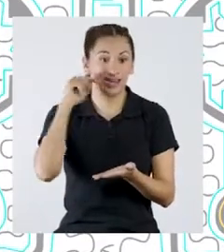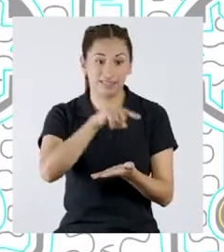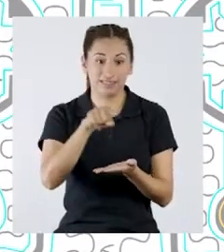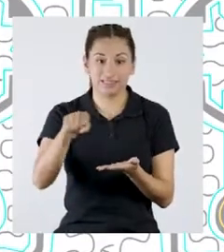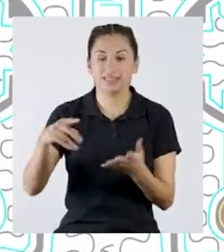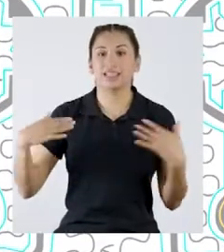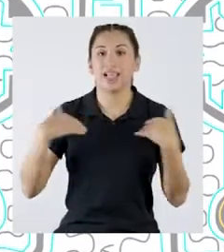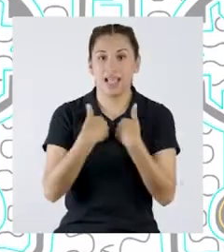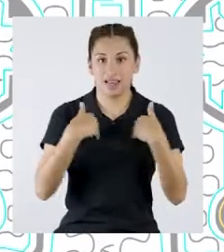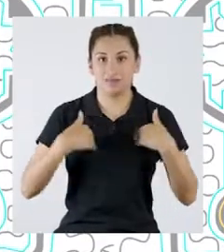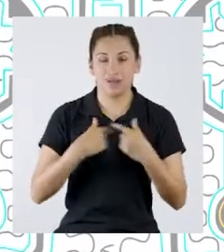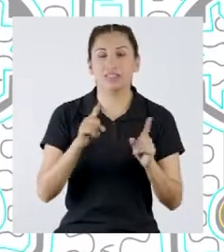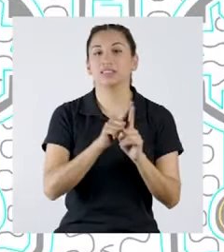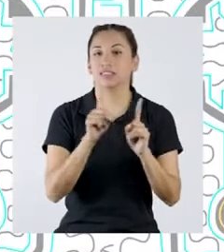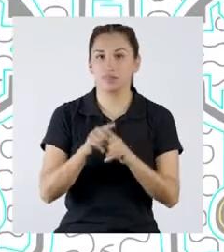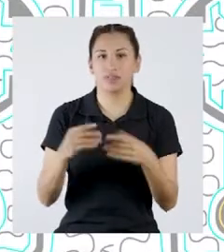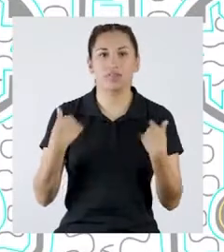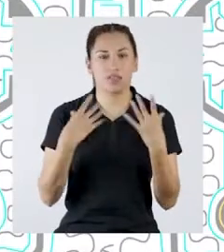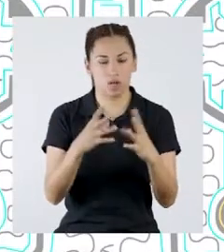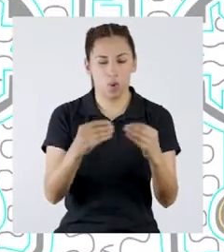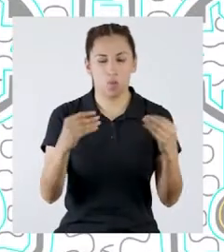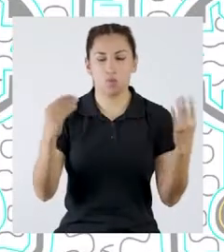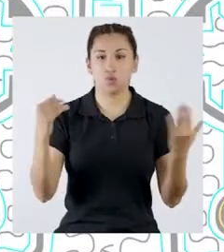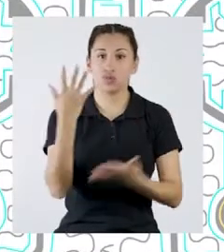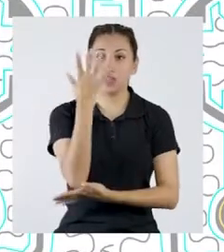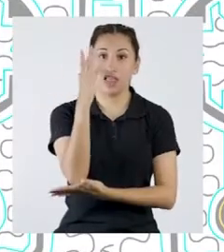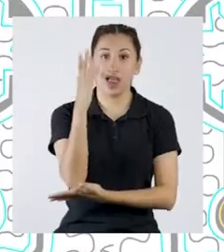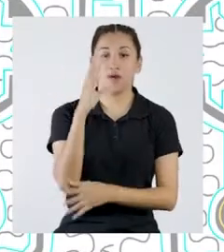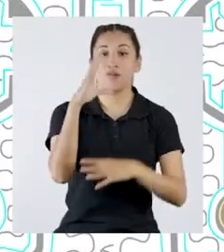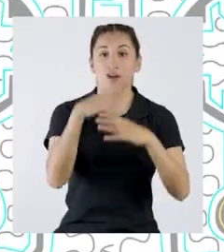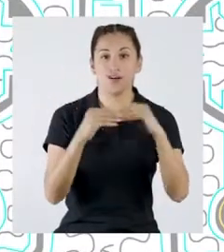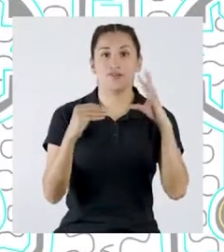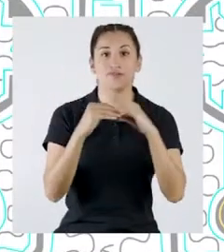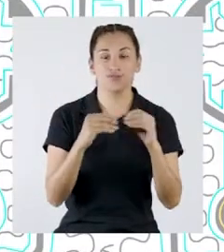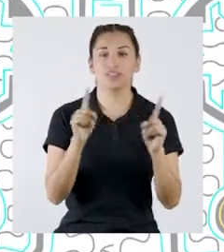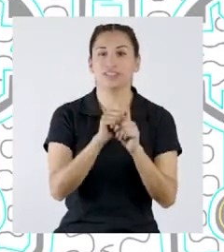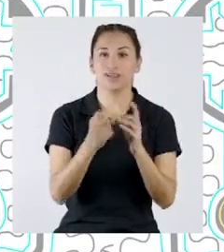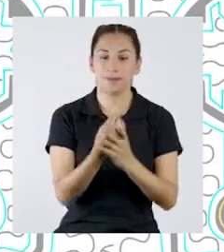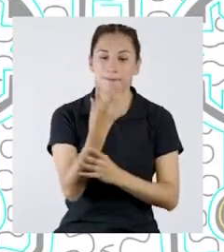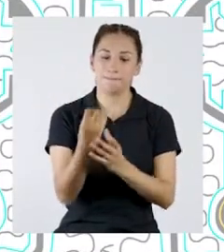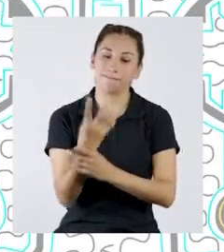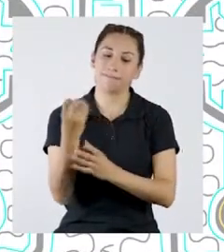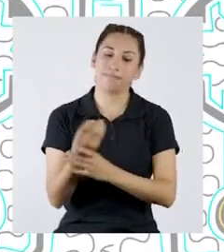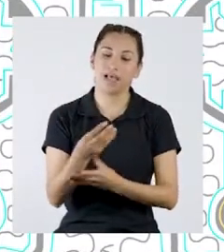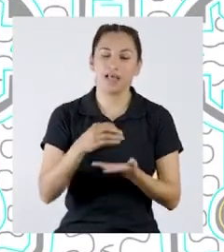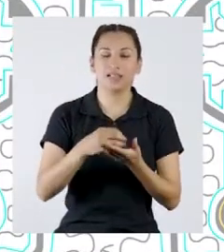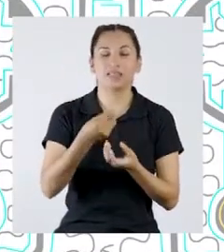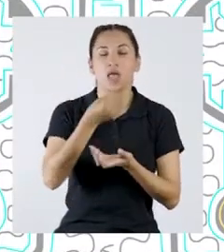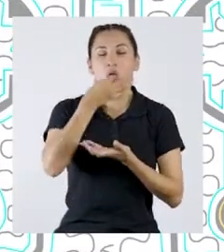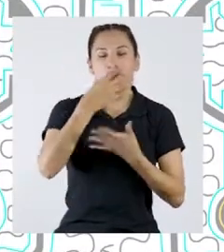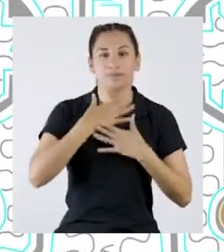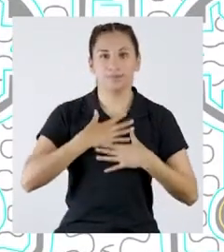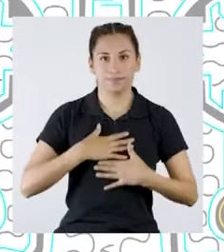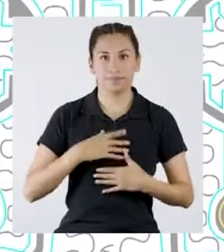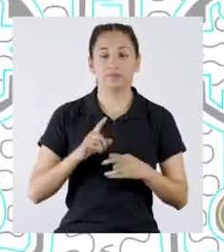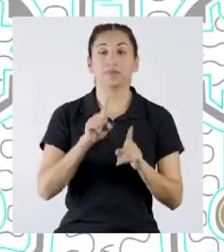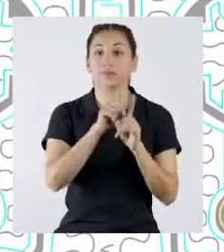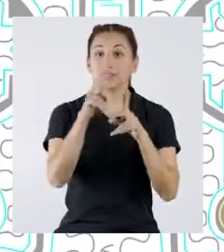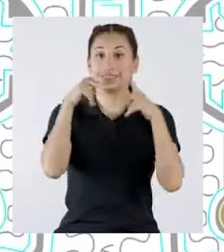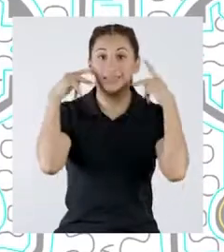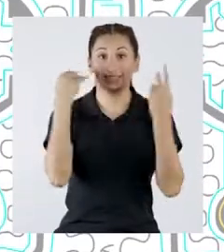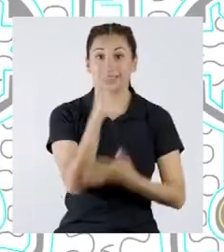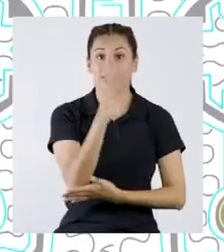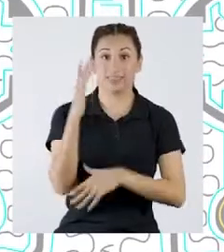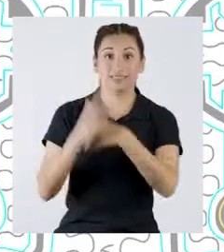de estos animales. También hay abundancia de árboles frutales y plantas medicinales. La selva